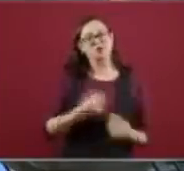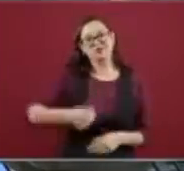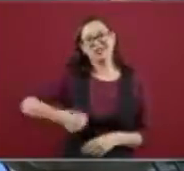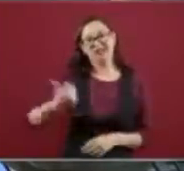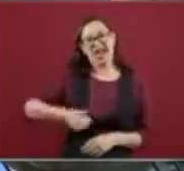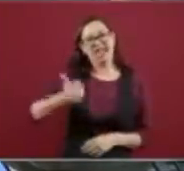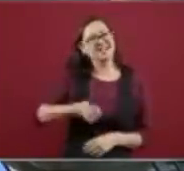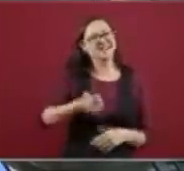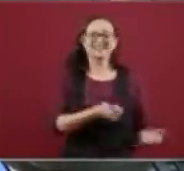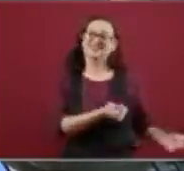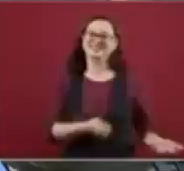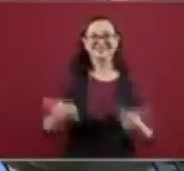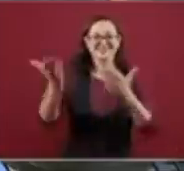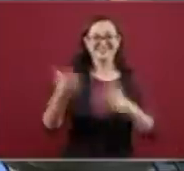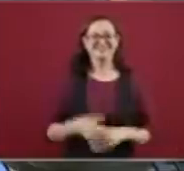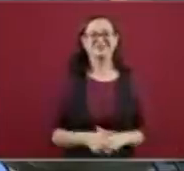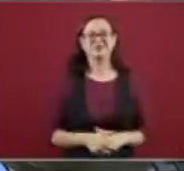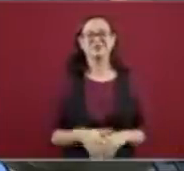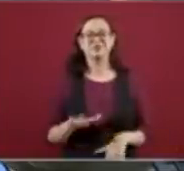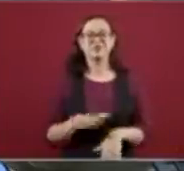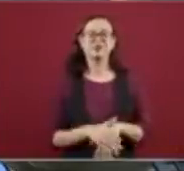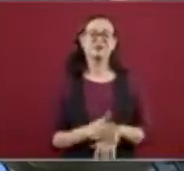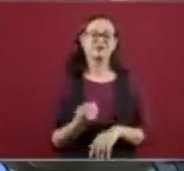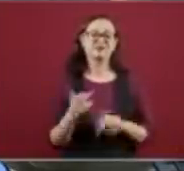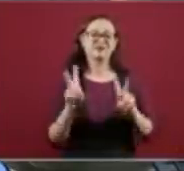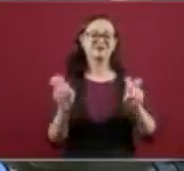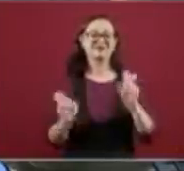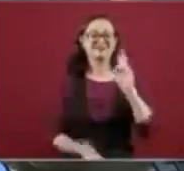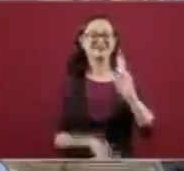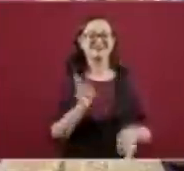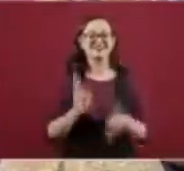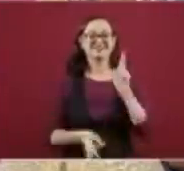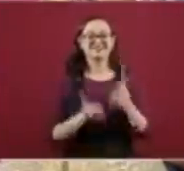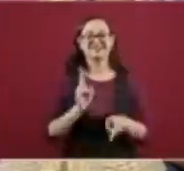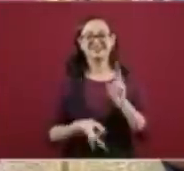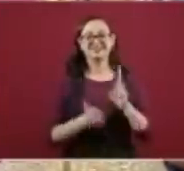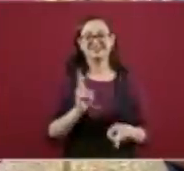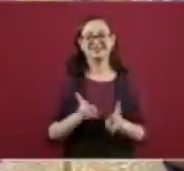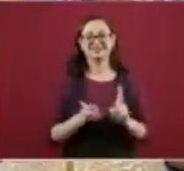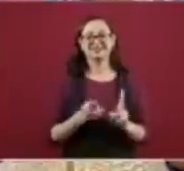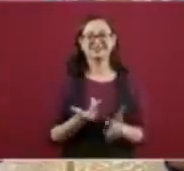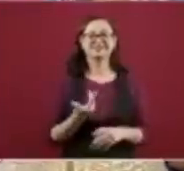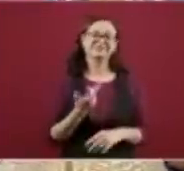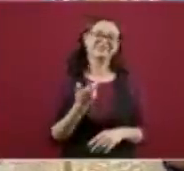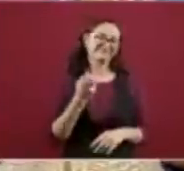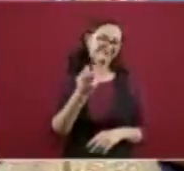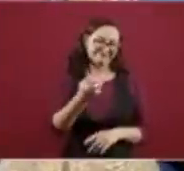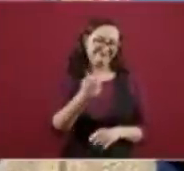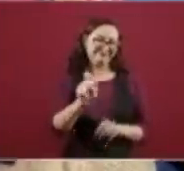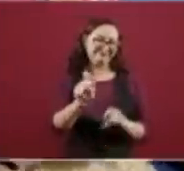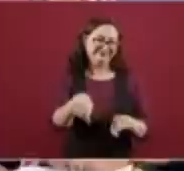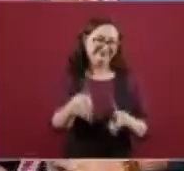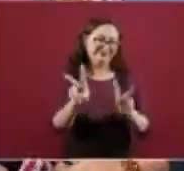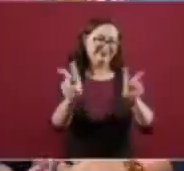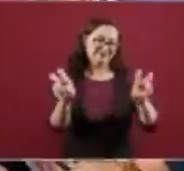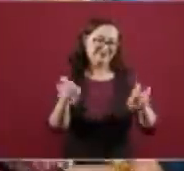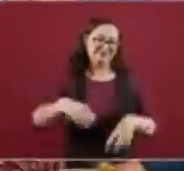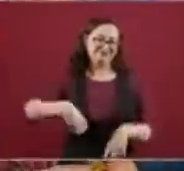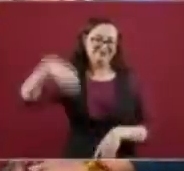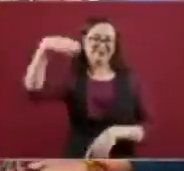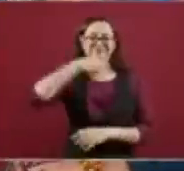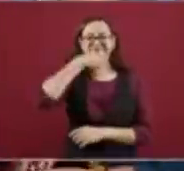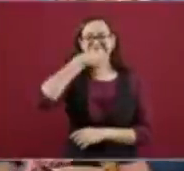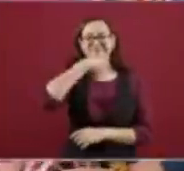aventón, porque platicamos de esto y el tema fue precisamente el de adultos mayores